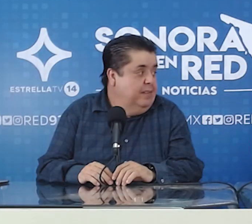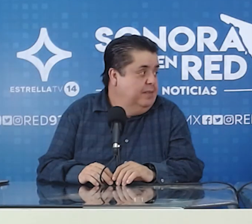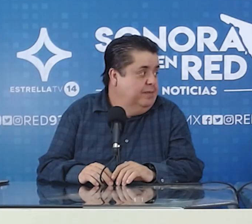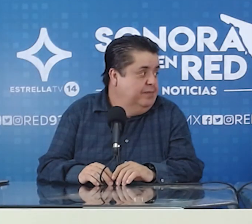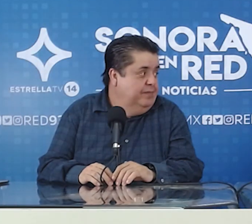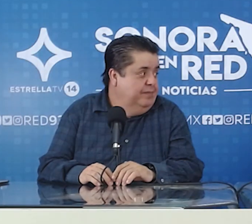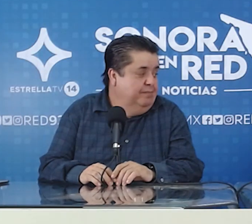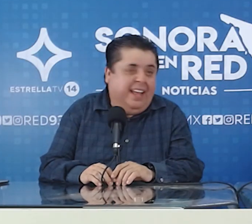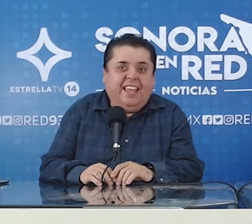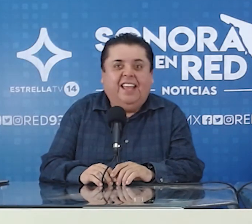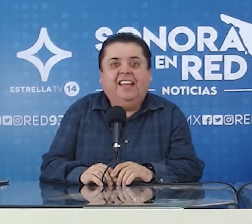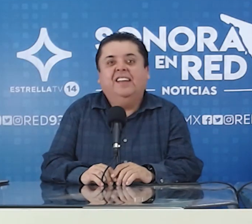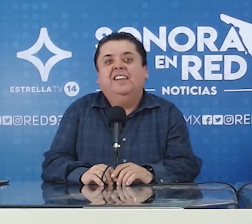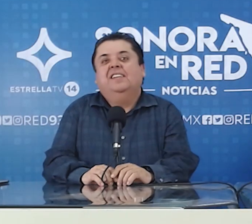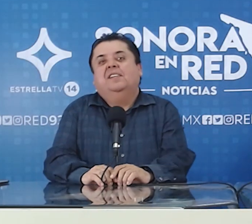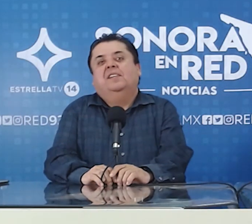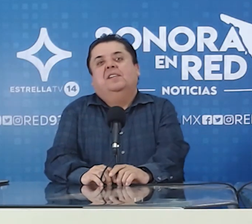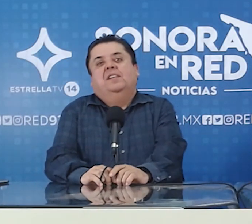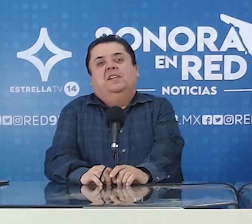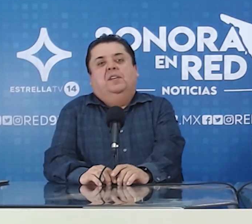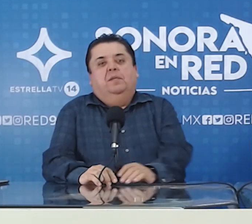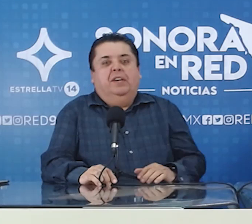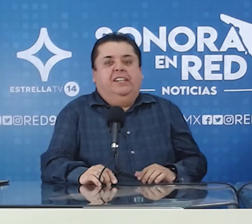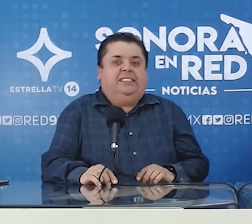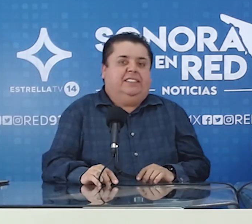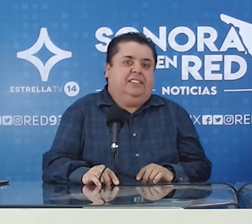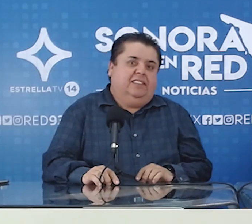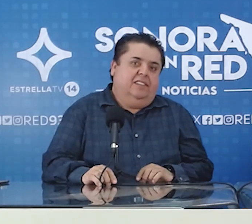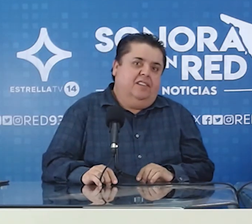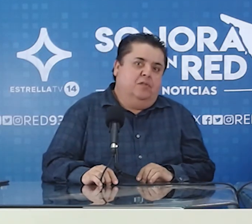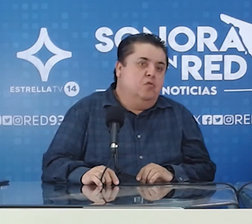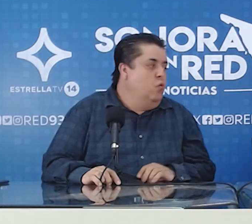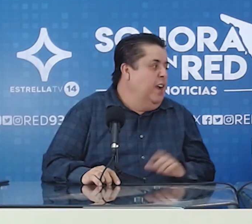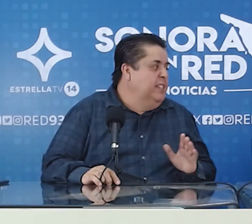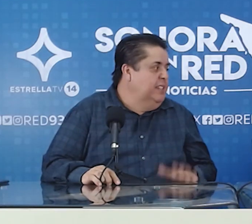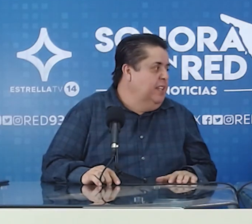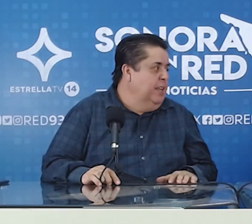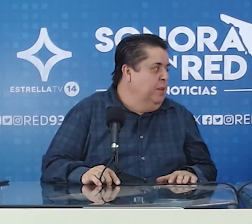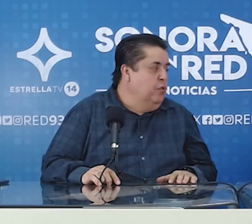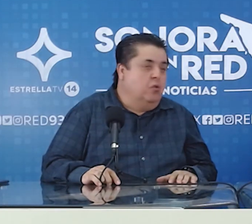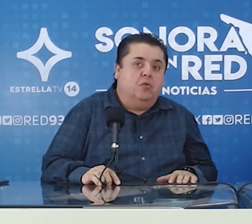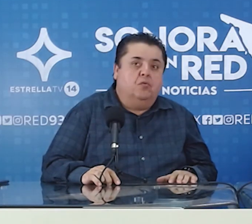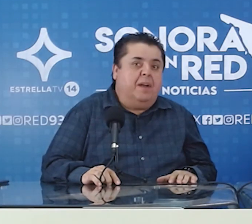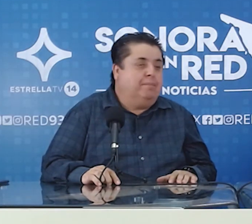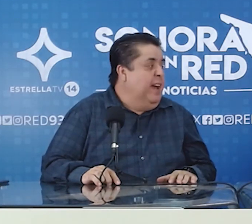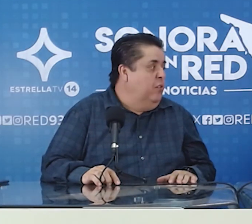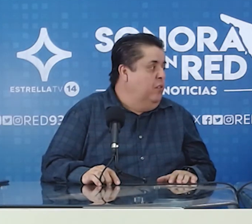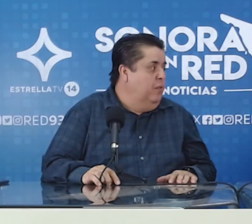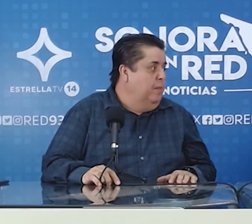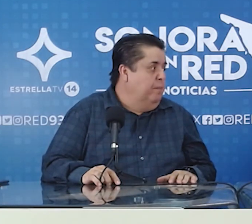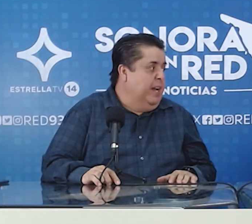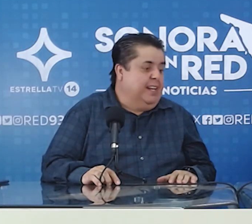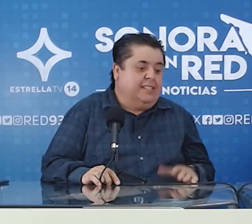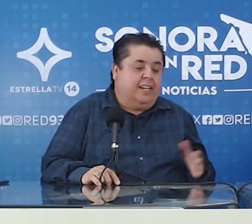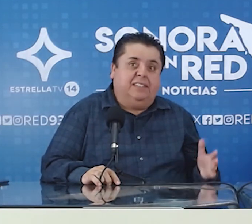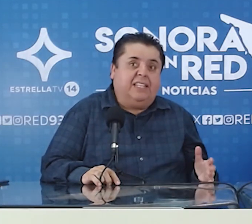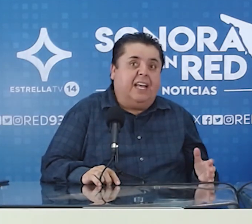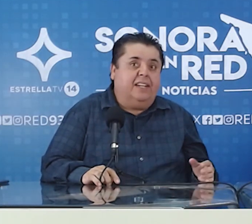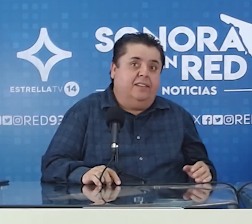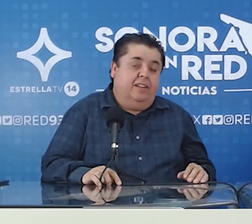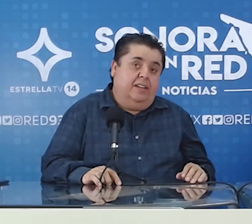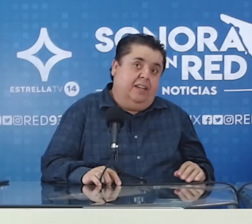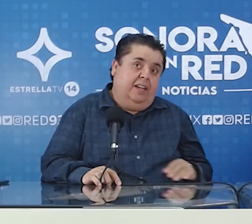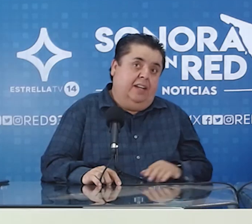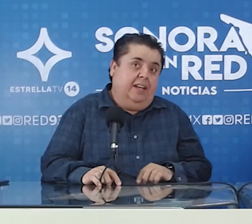Vaya, vaya. Pues un juez emitió un amparo para que se